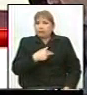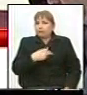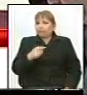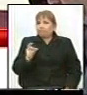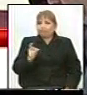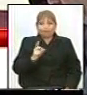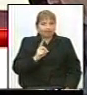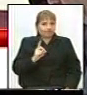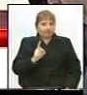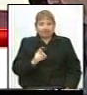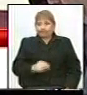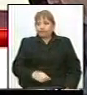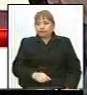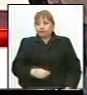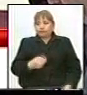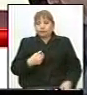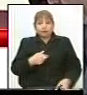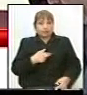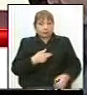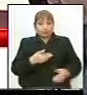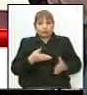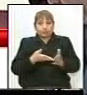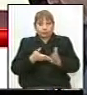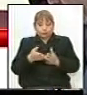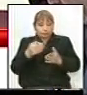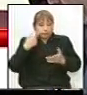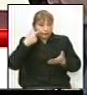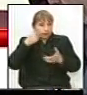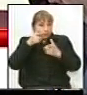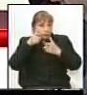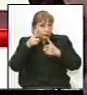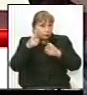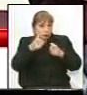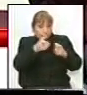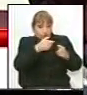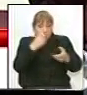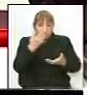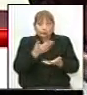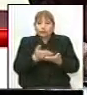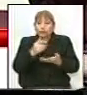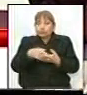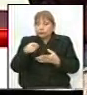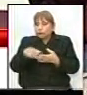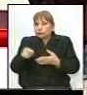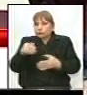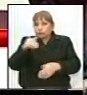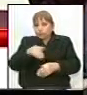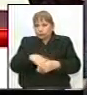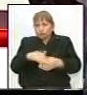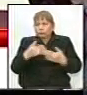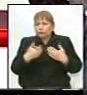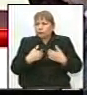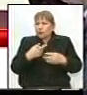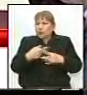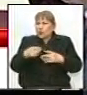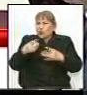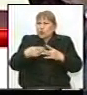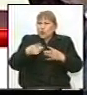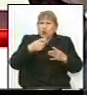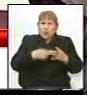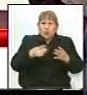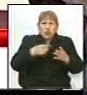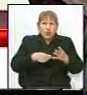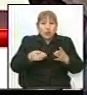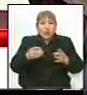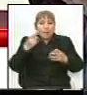a nivel de precisamente la Dirección de Fiscalización de Procesos Electorales, tenemos una serie de actividades que cumplir